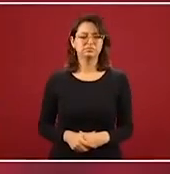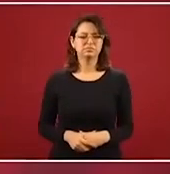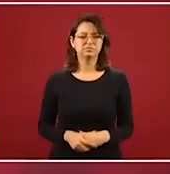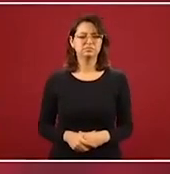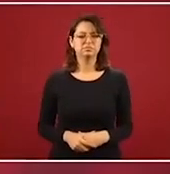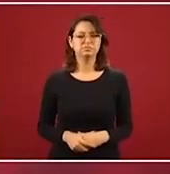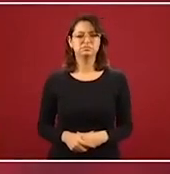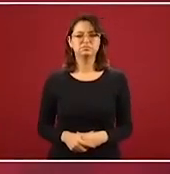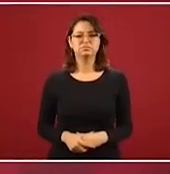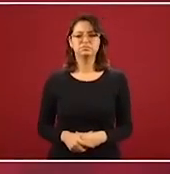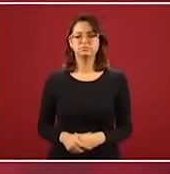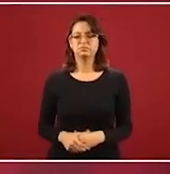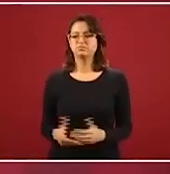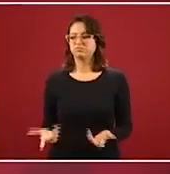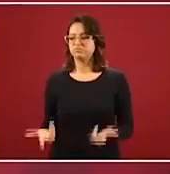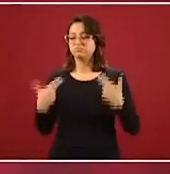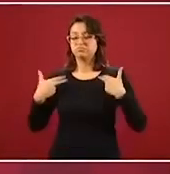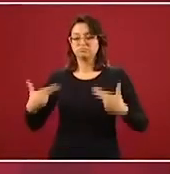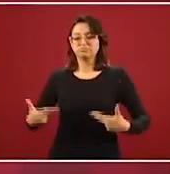lo más humano.